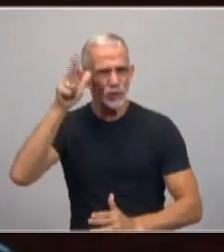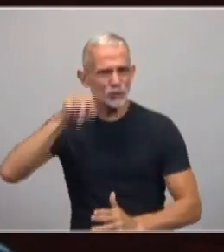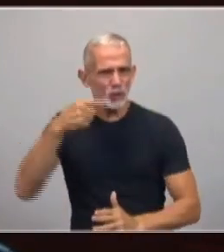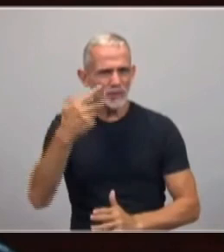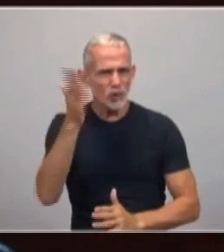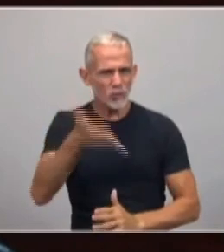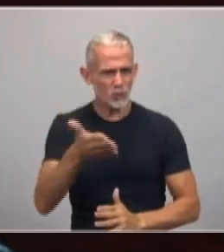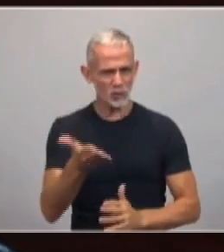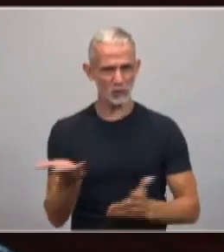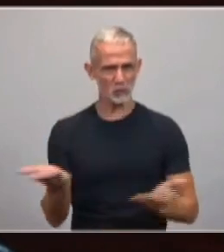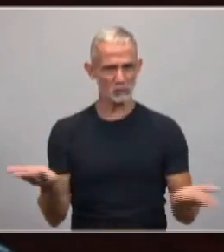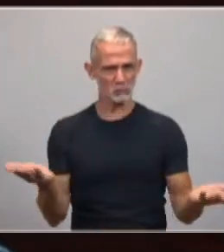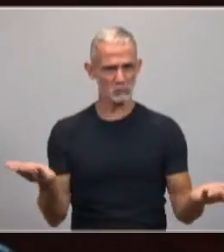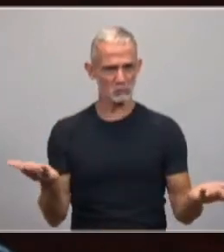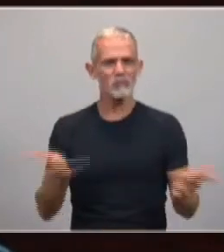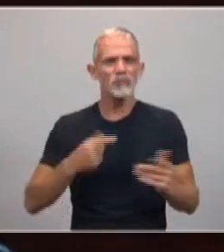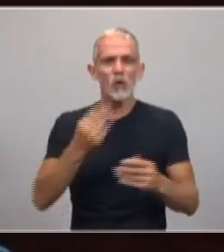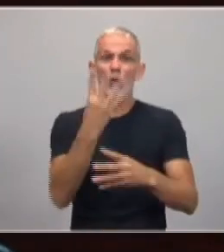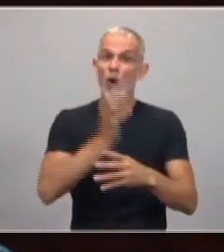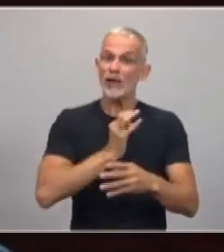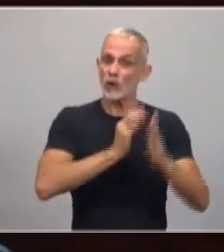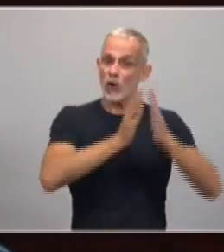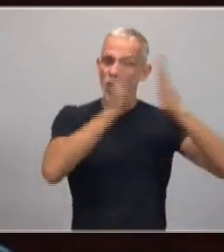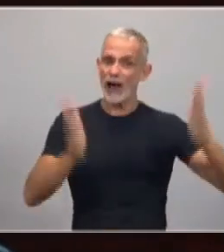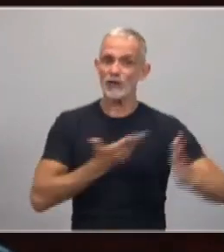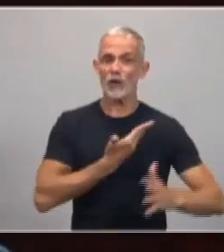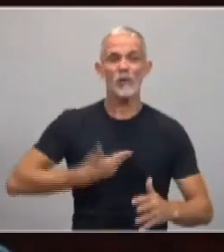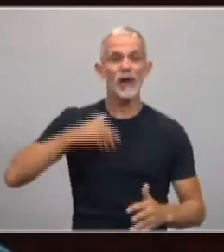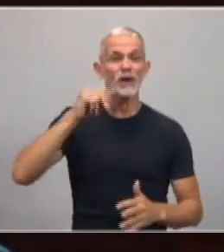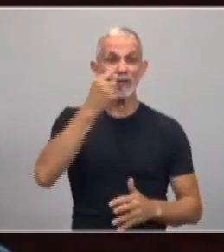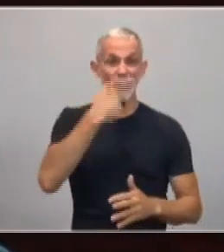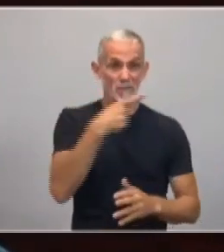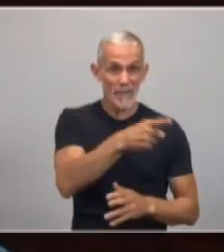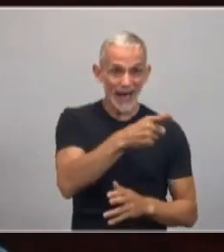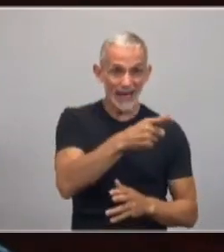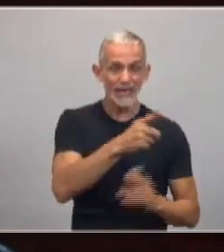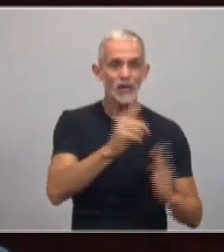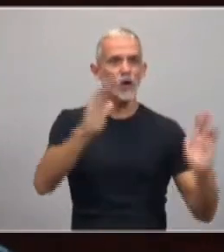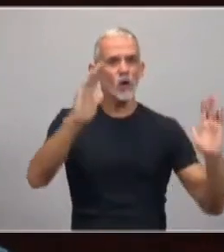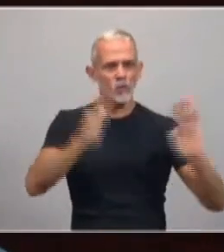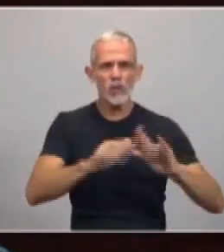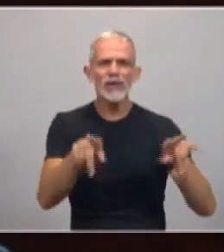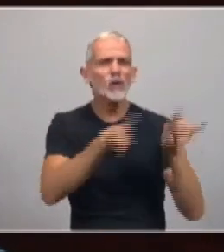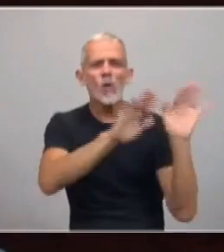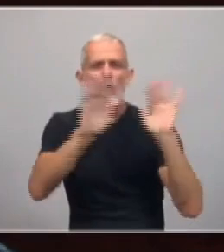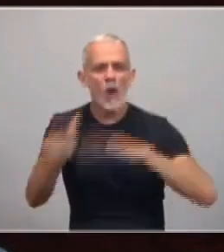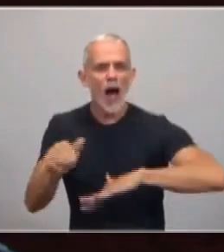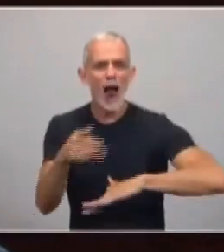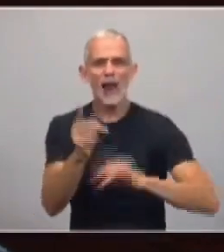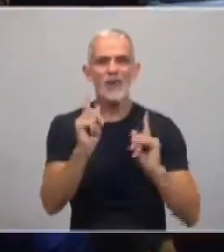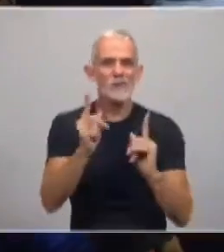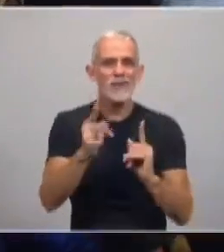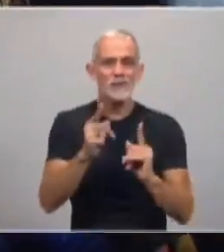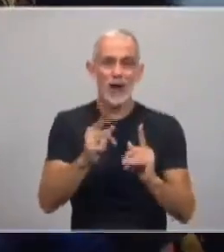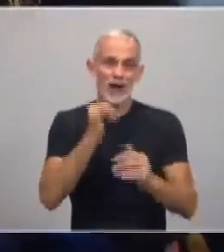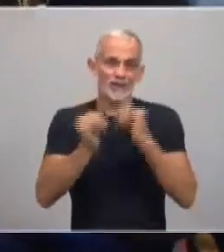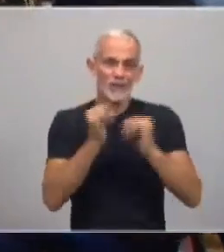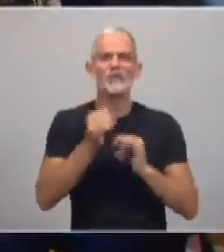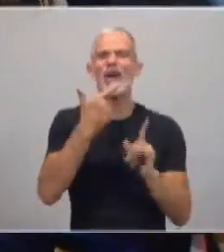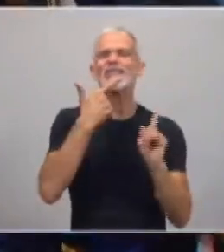28,5%. Recordemos que en los 4 años del gobierno de Macri había caído el mismo indicador con la misma fuente